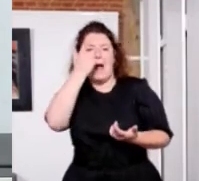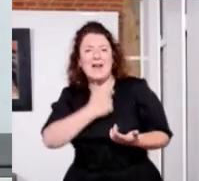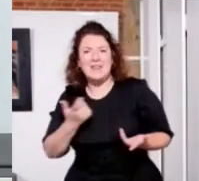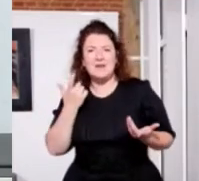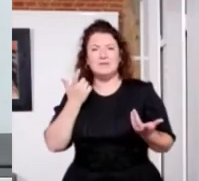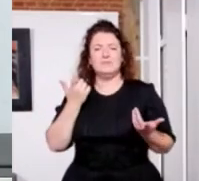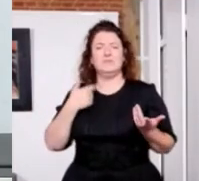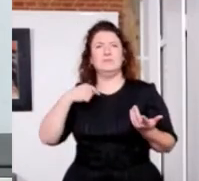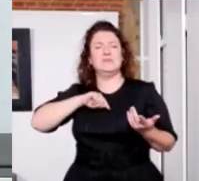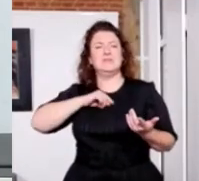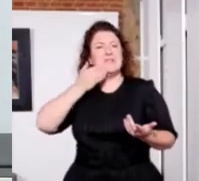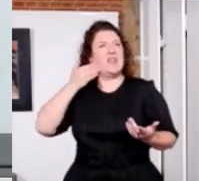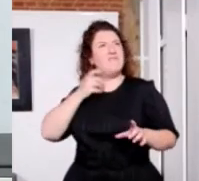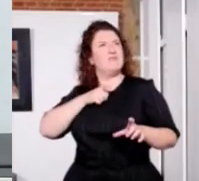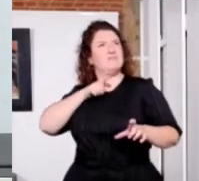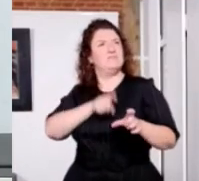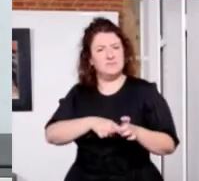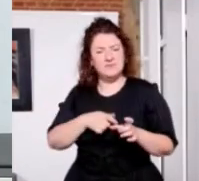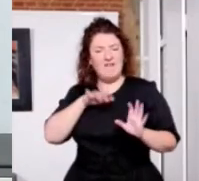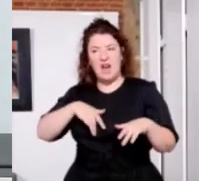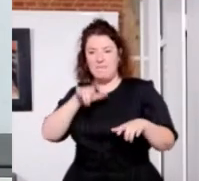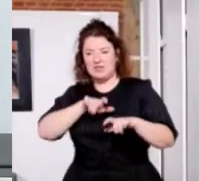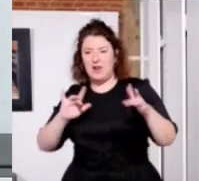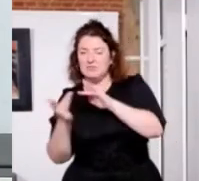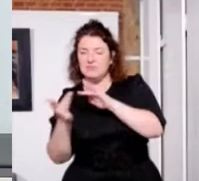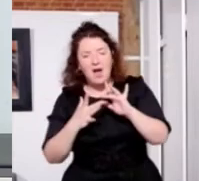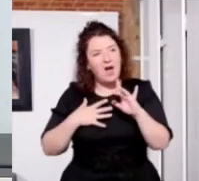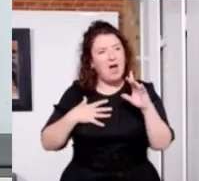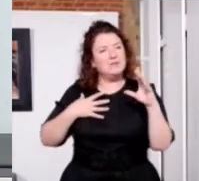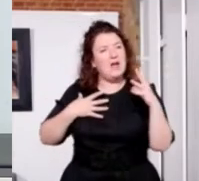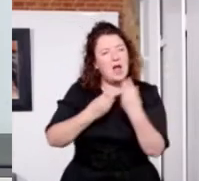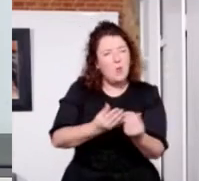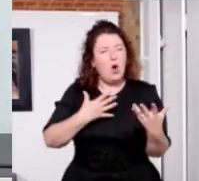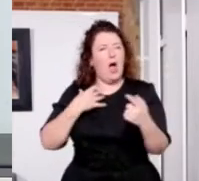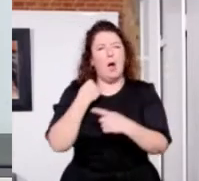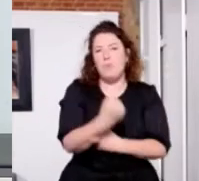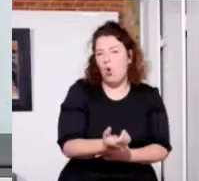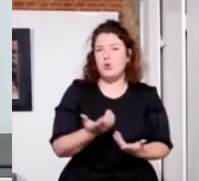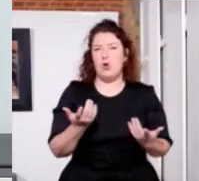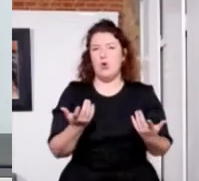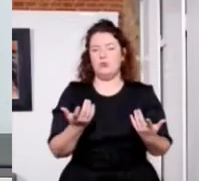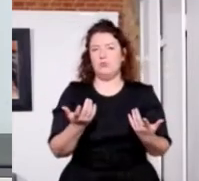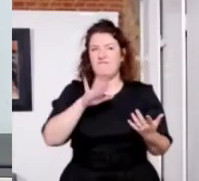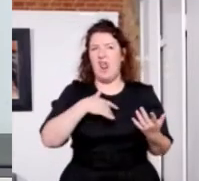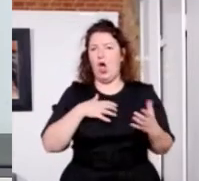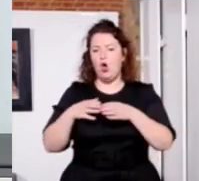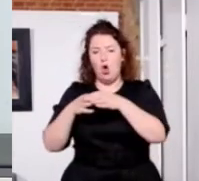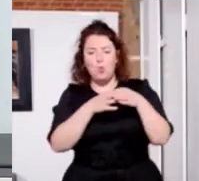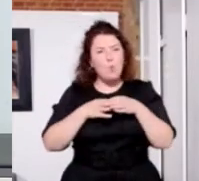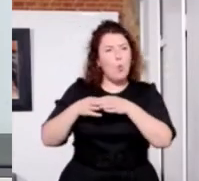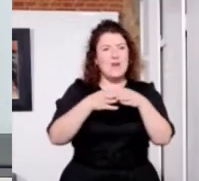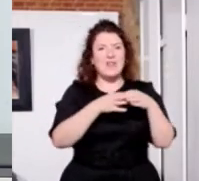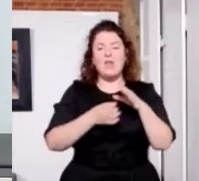personas que participan, interrelaciona, acompaña, apoya, hace comunidad y reconoce que